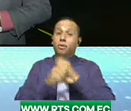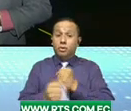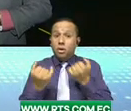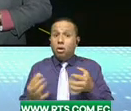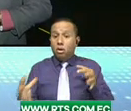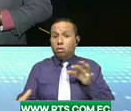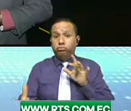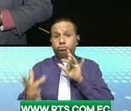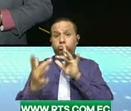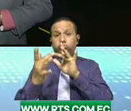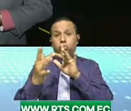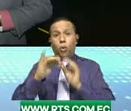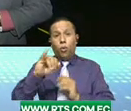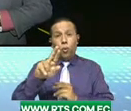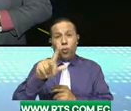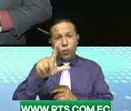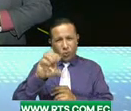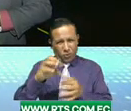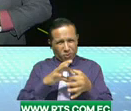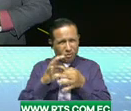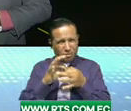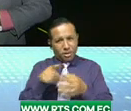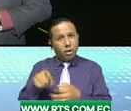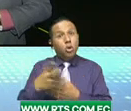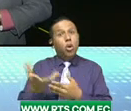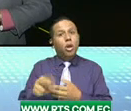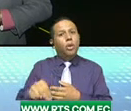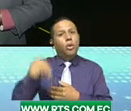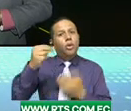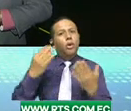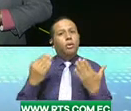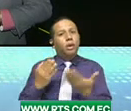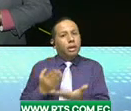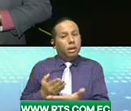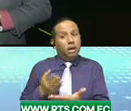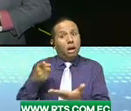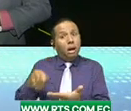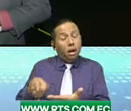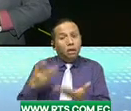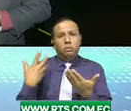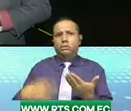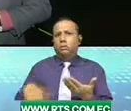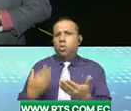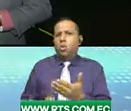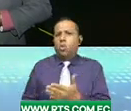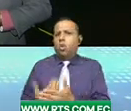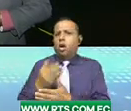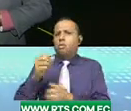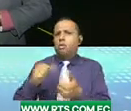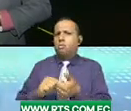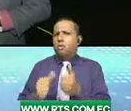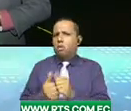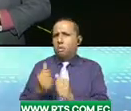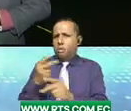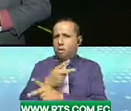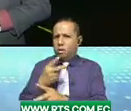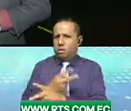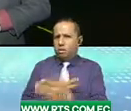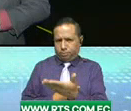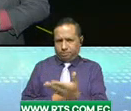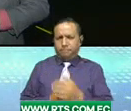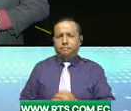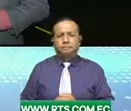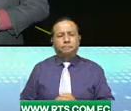momento inmediatamente a Julio César Saona, quien se encuentra en el norte de Guayaquil, donde se registra un nuevo hecho violento. Adelante.